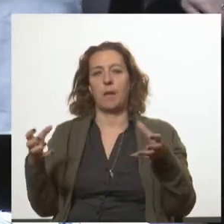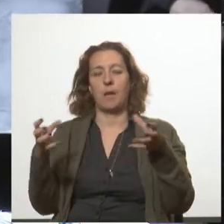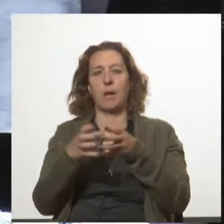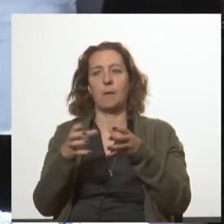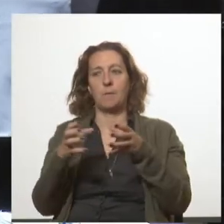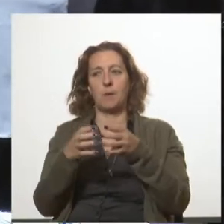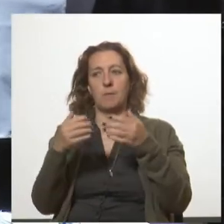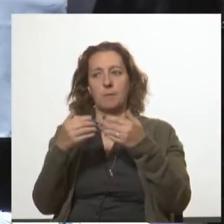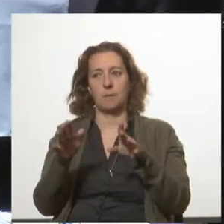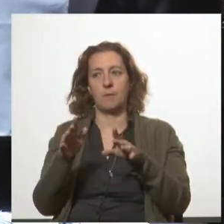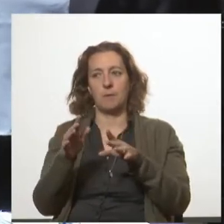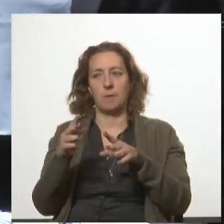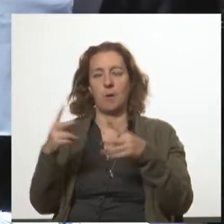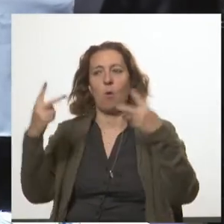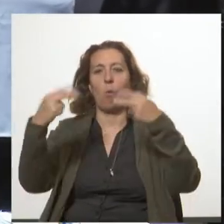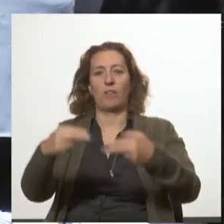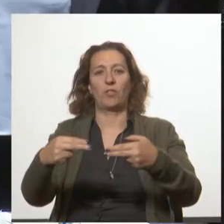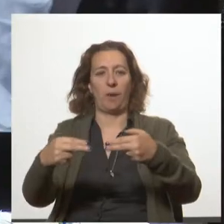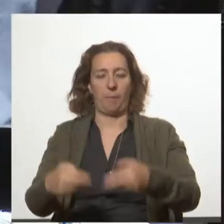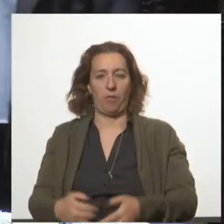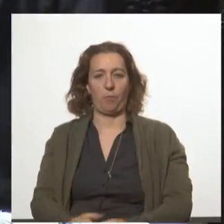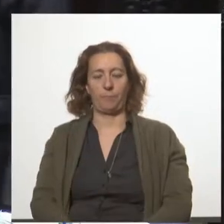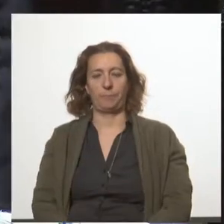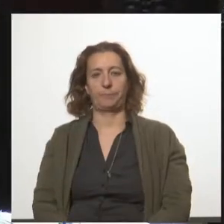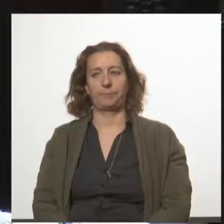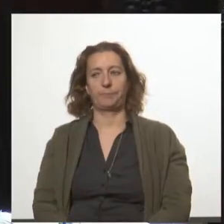ingresa a un cuarto intermedio